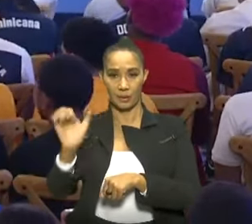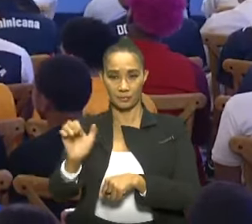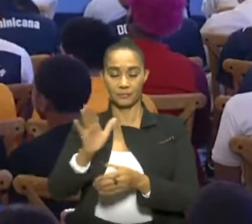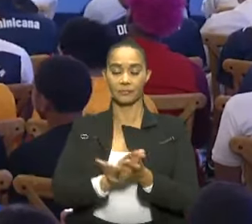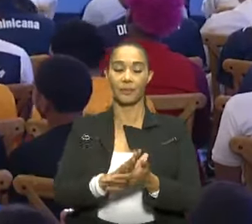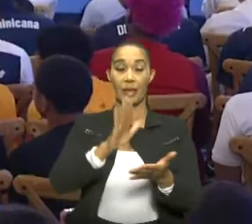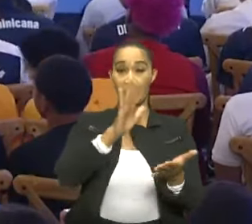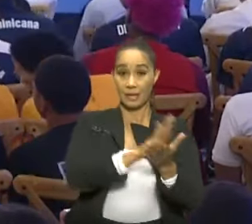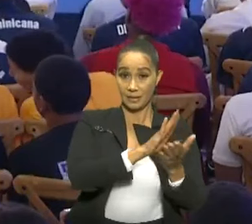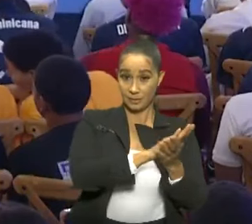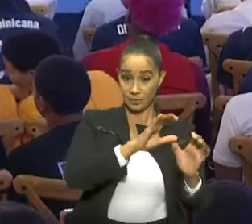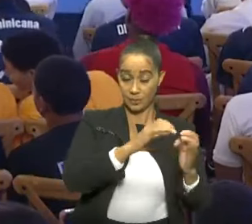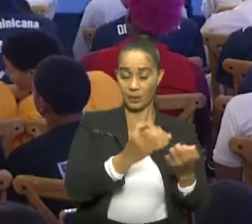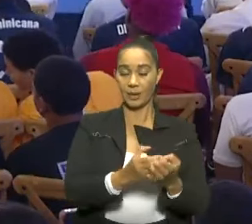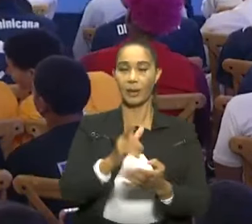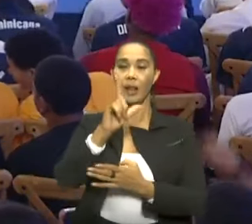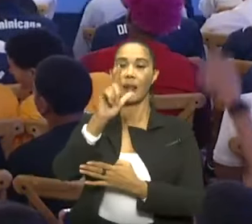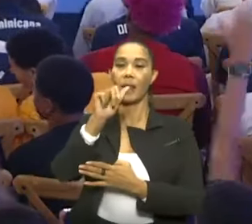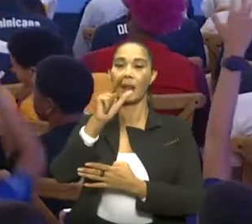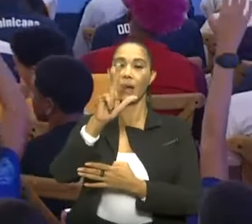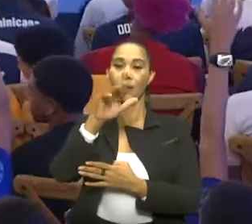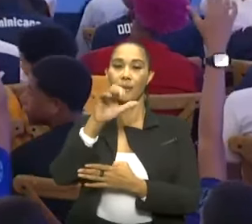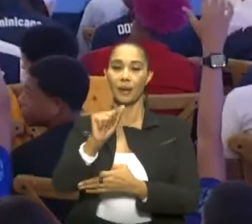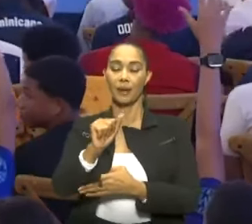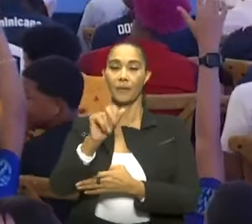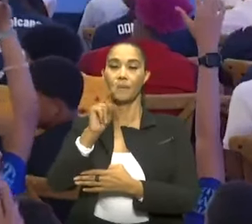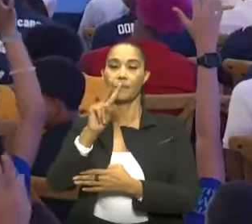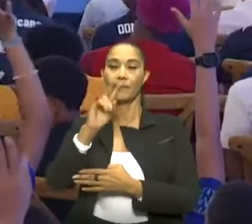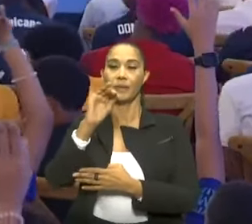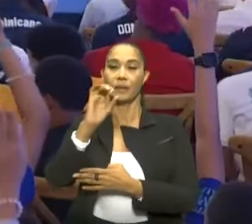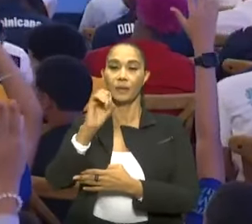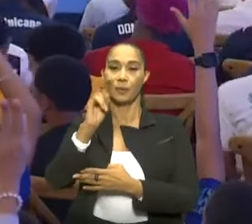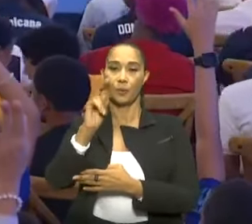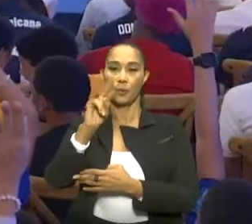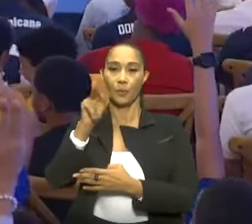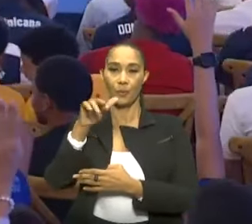El Centro Educativo Laura Vicuña.